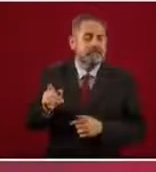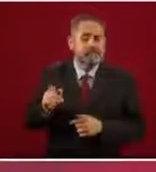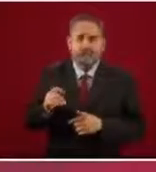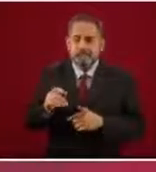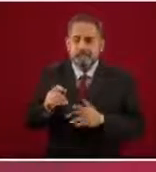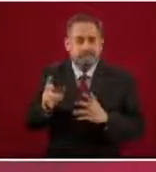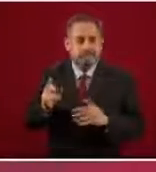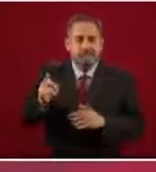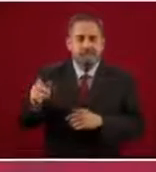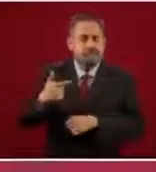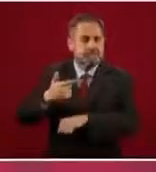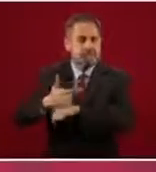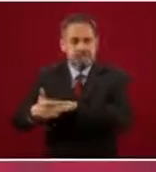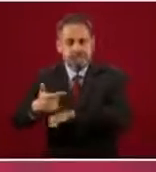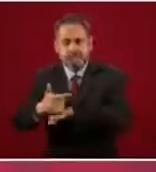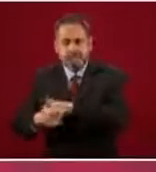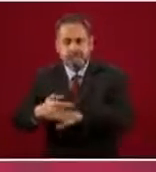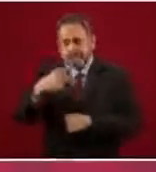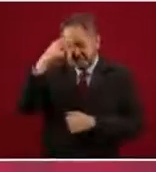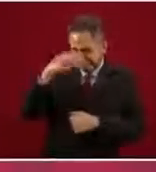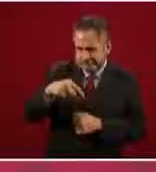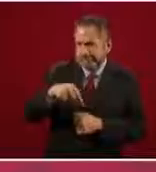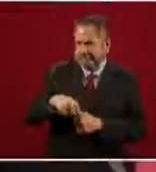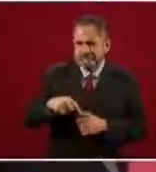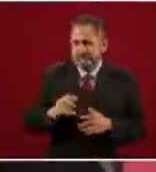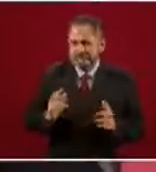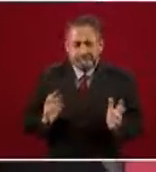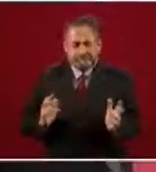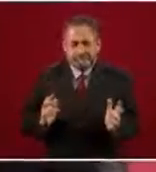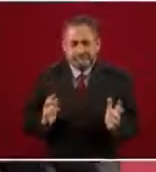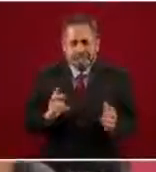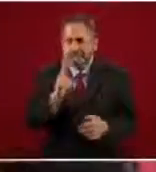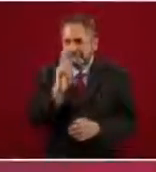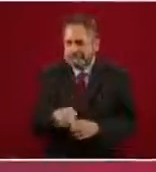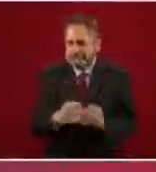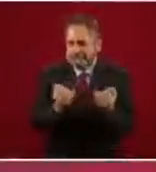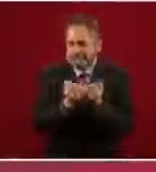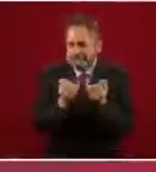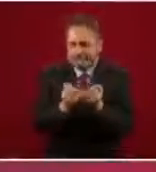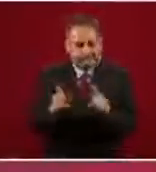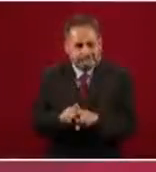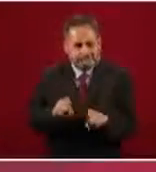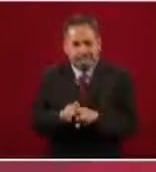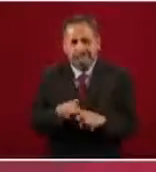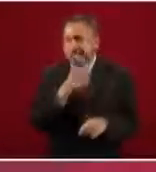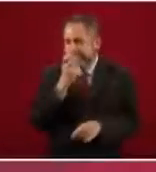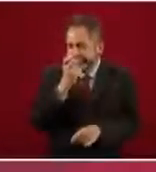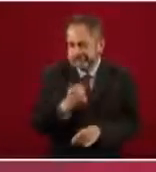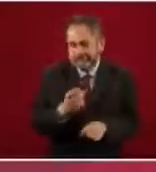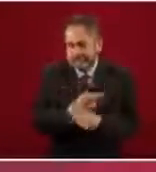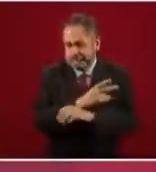en Guatemala, en México. Pues así, eso es lo que está pasando.